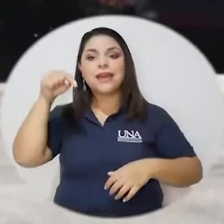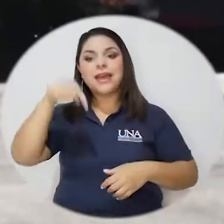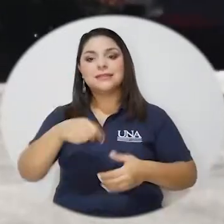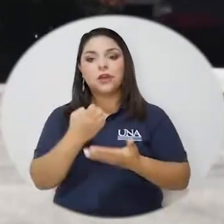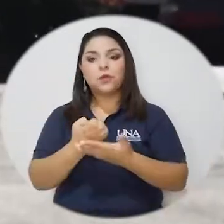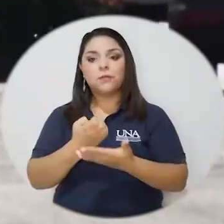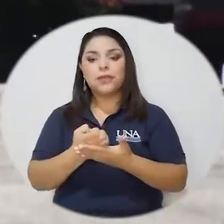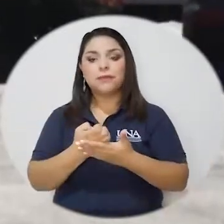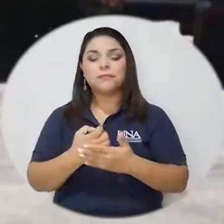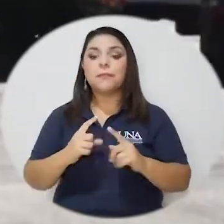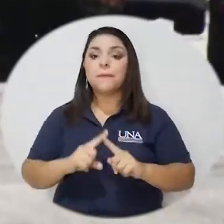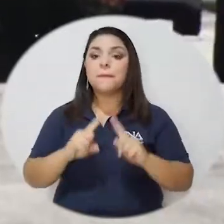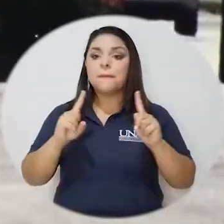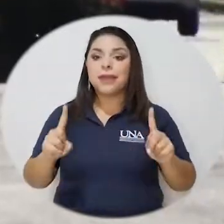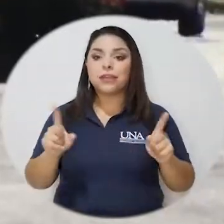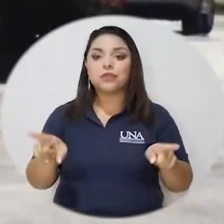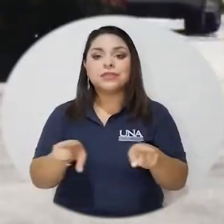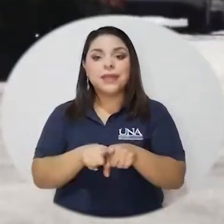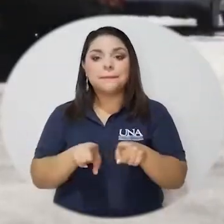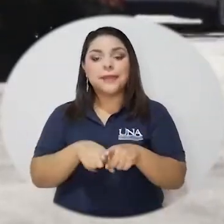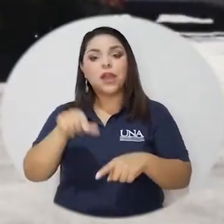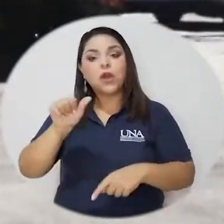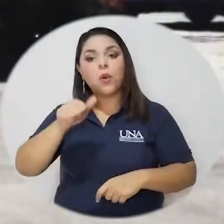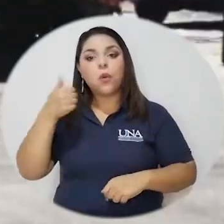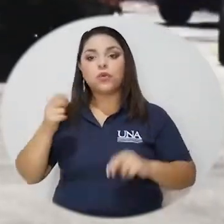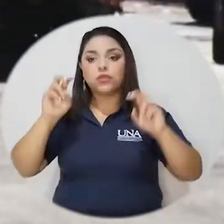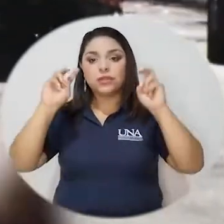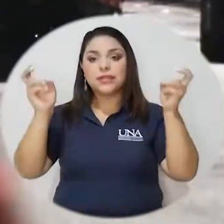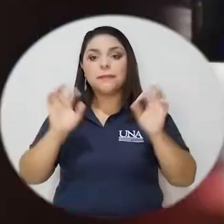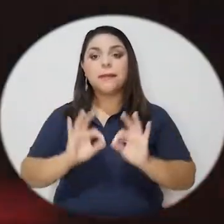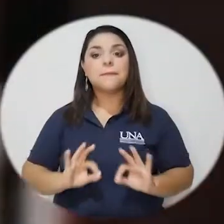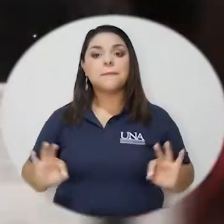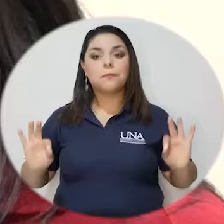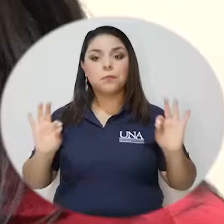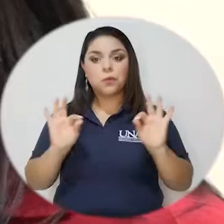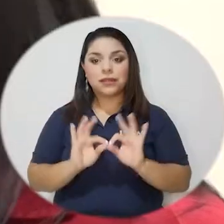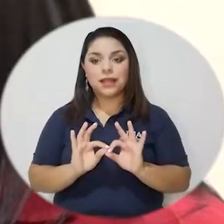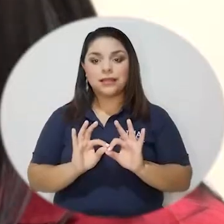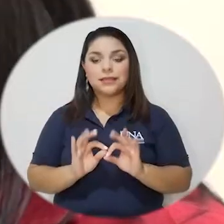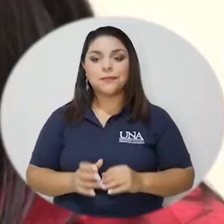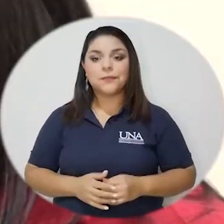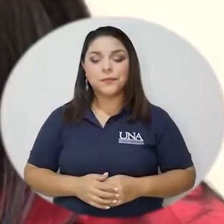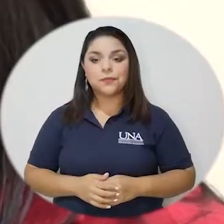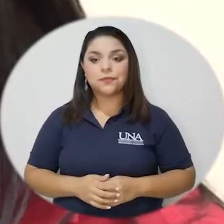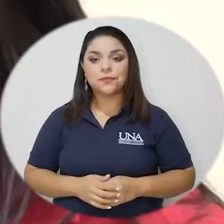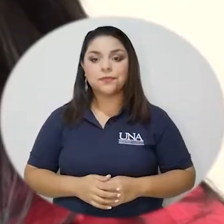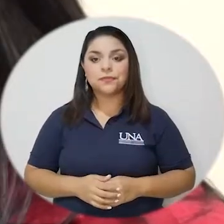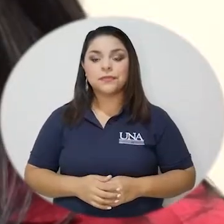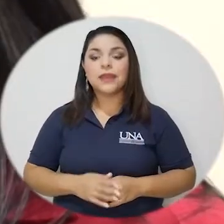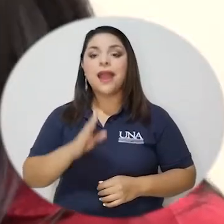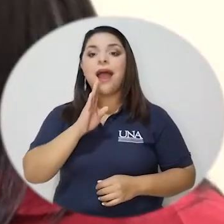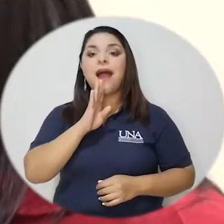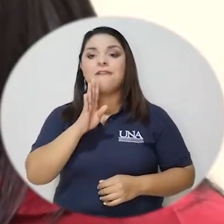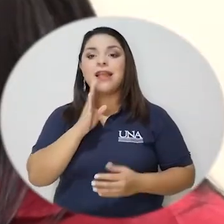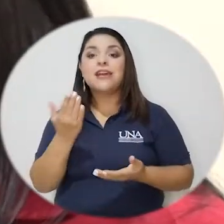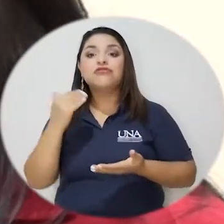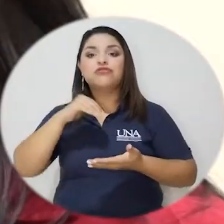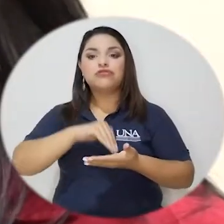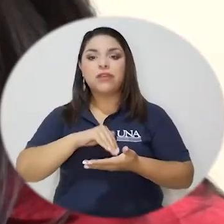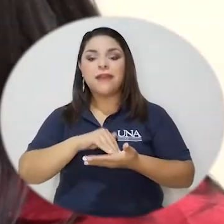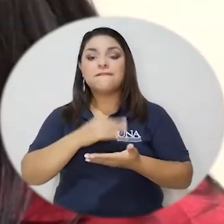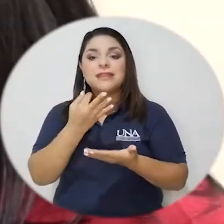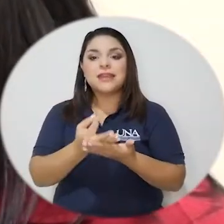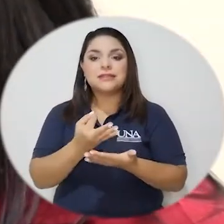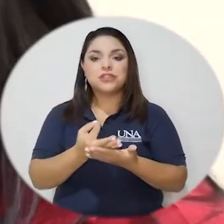economía. Pero también hay otro tema importantísimo, que es la